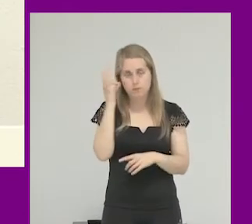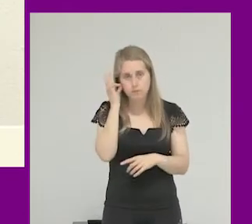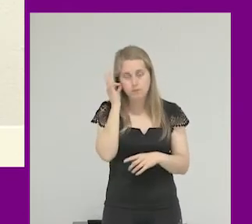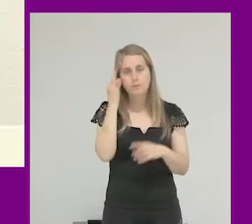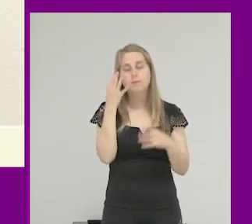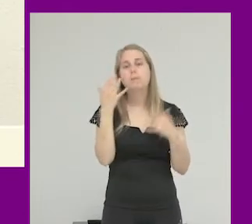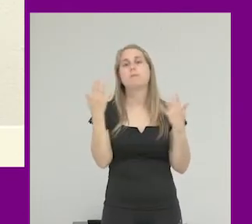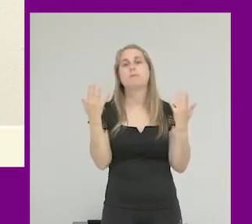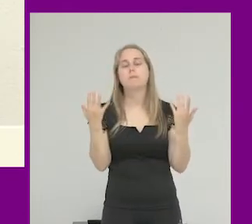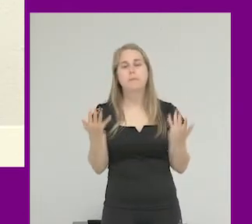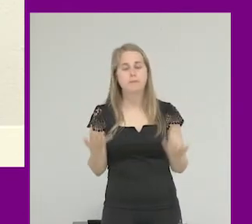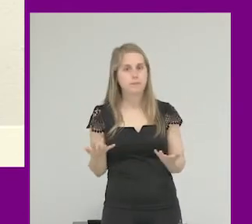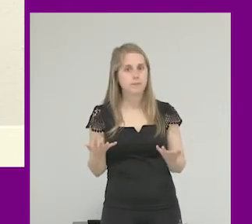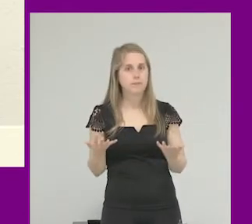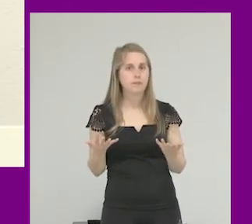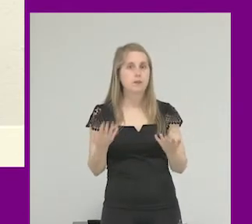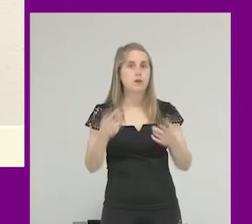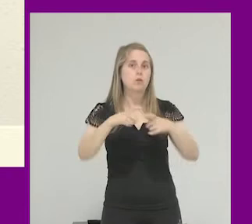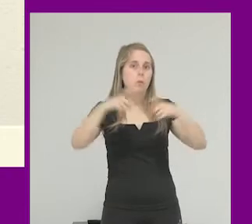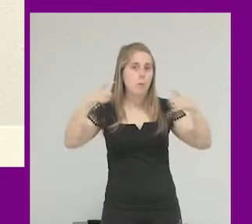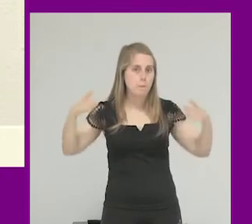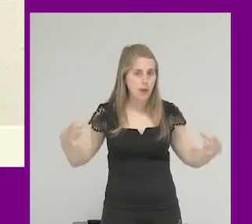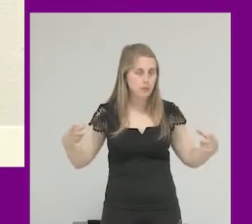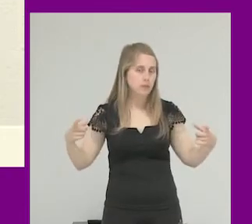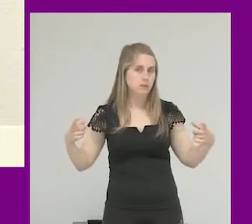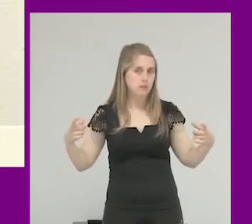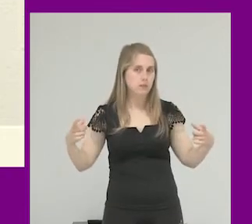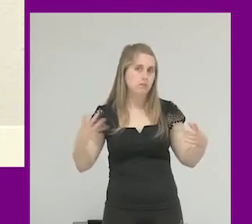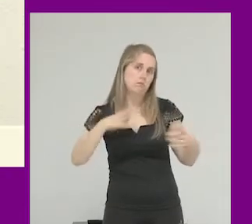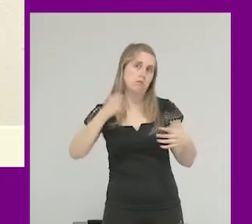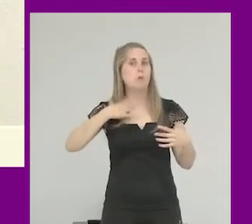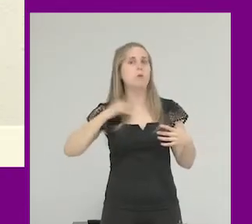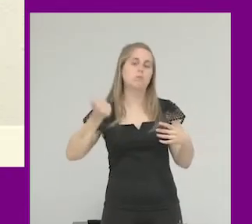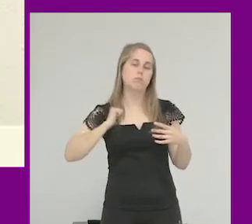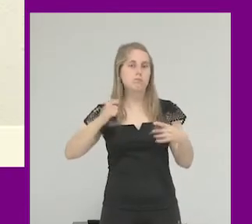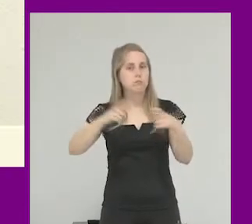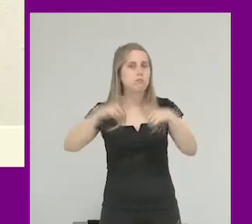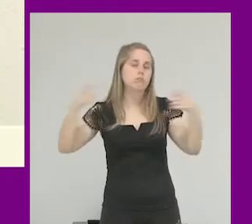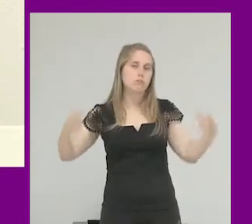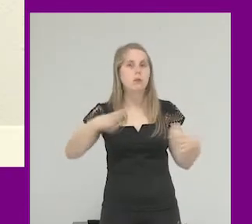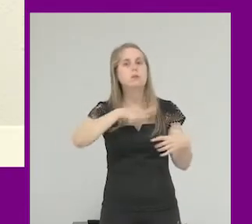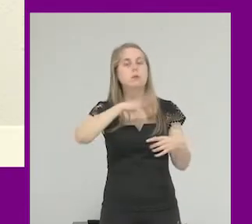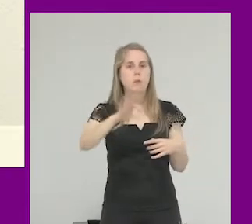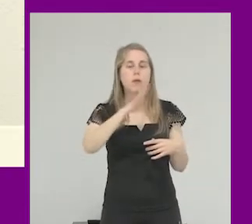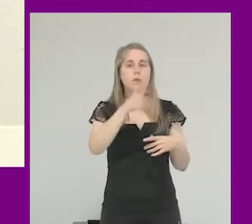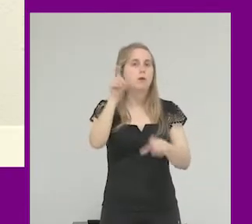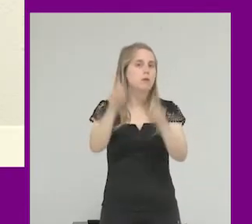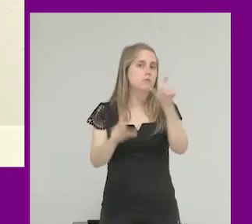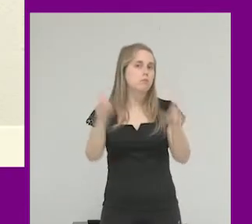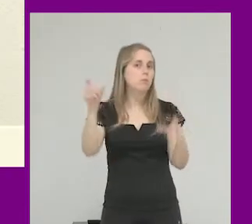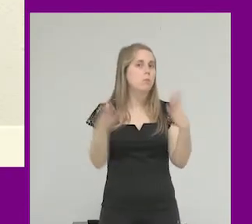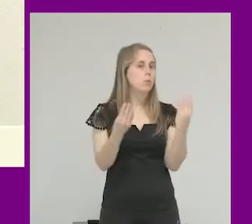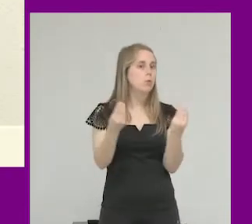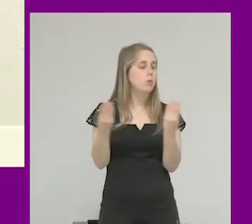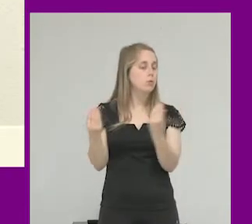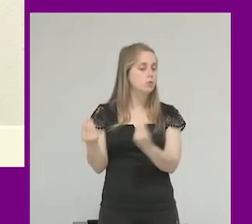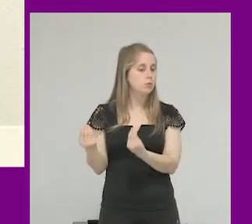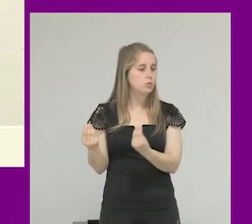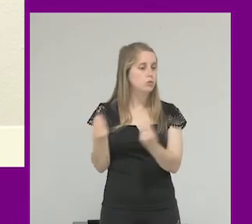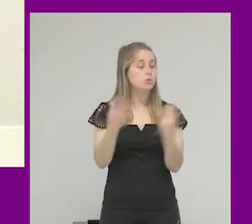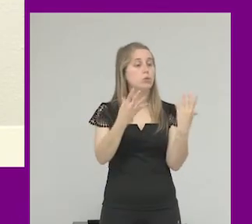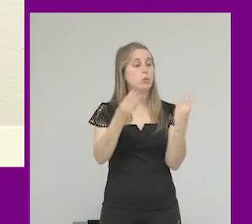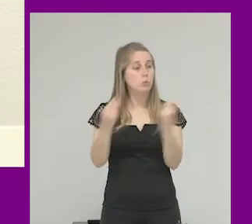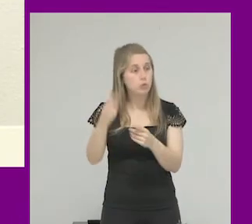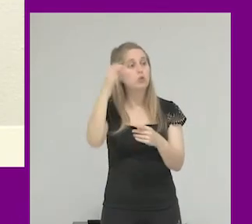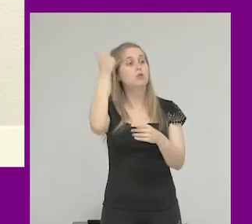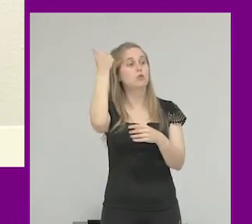pues se ha ampliado un poco esa posibilidad de que hay muchos digo,